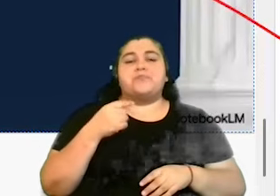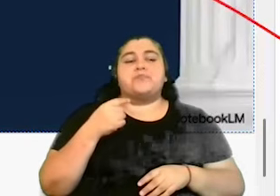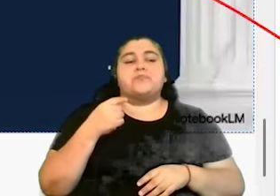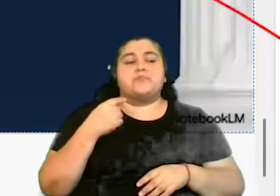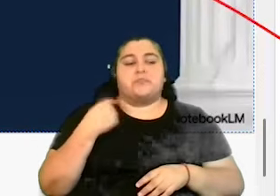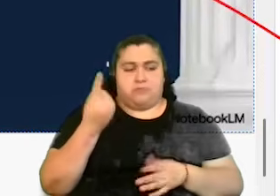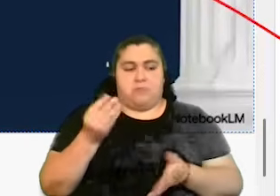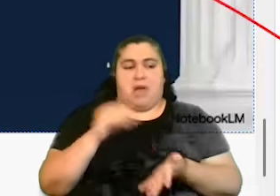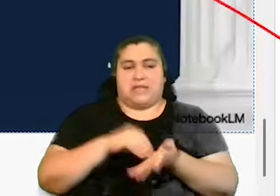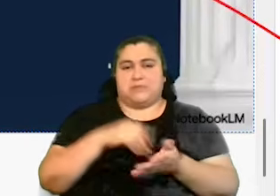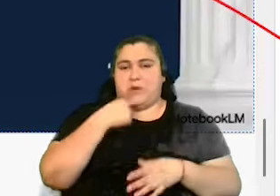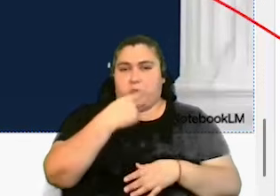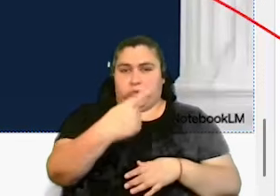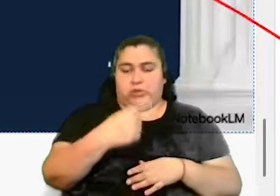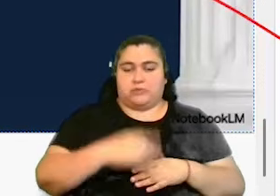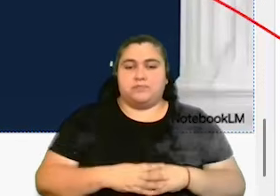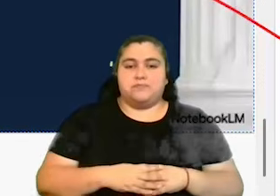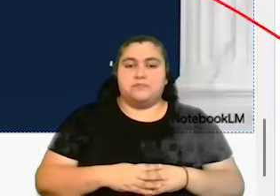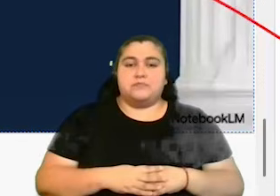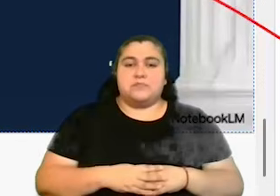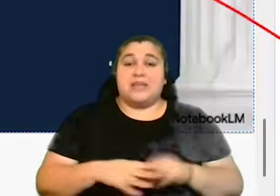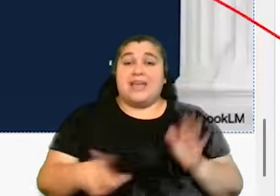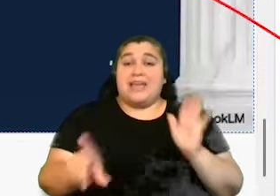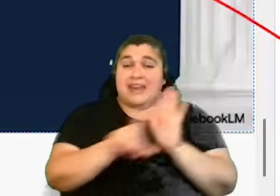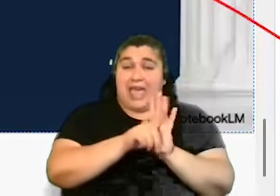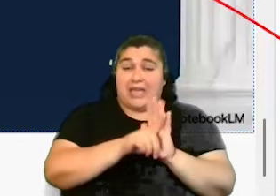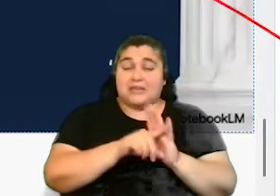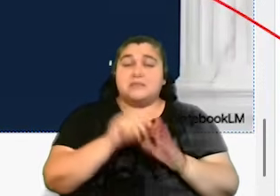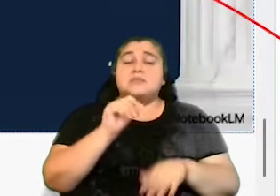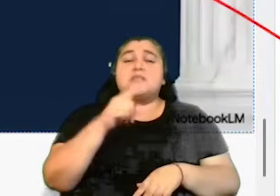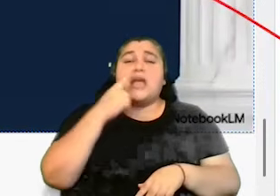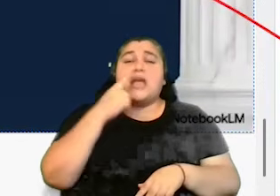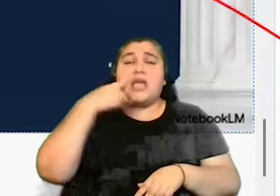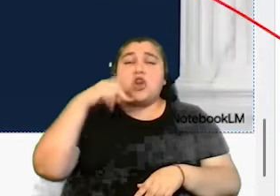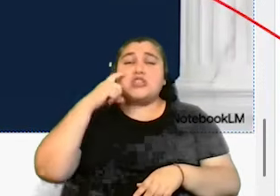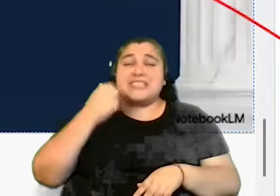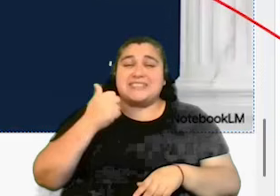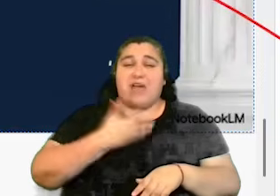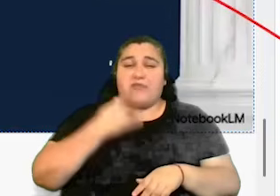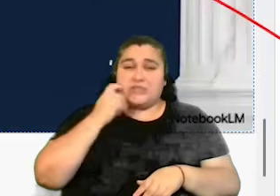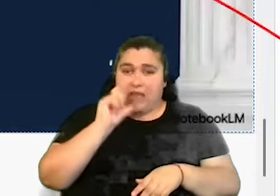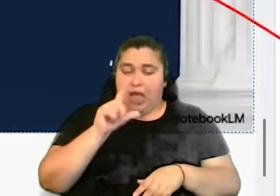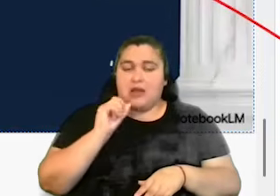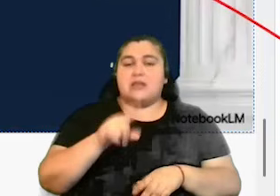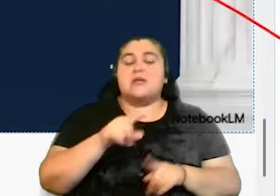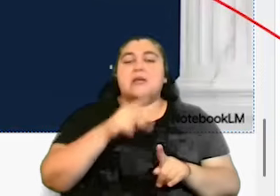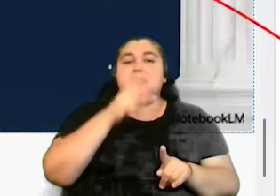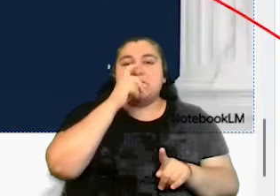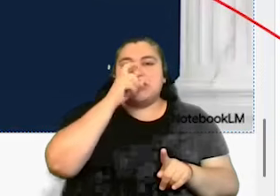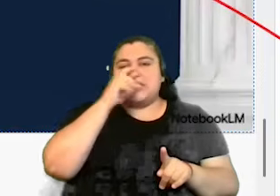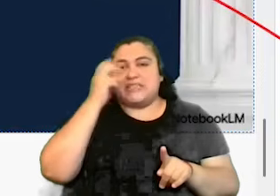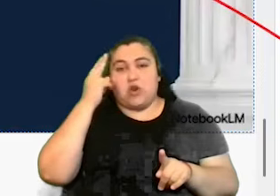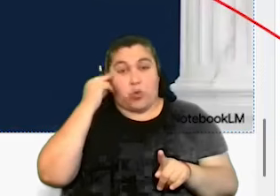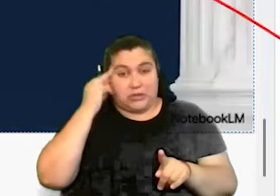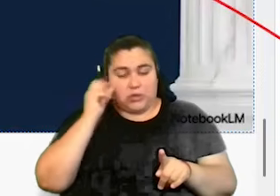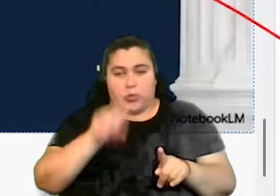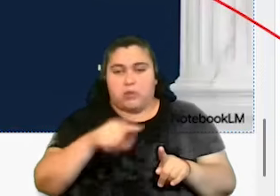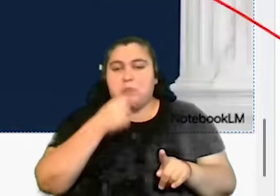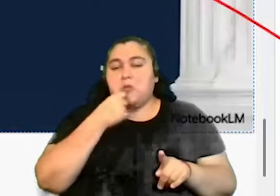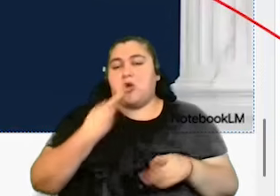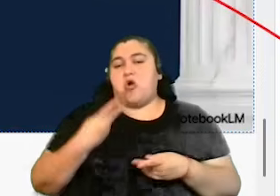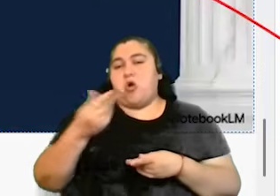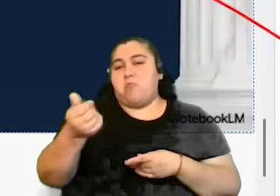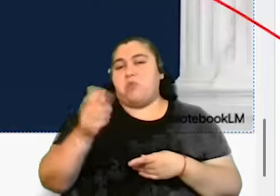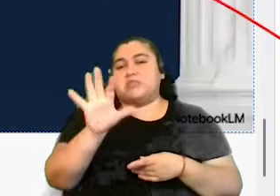Vamos a otra. Según la Ley de Inocencia Fiscal 27799, si yo compro un inmueble de $50.000